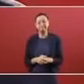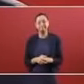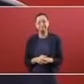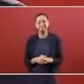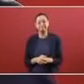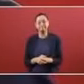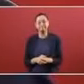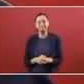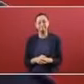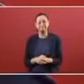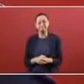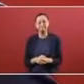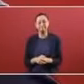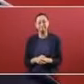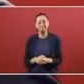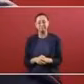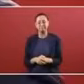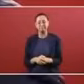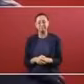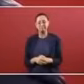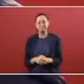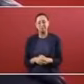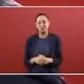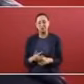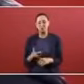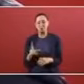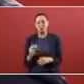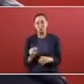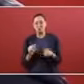no estén a gusto,